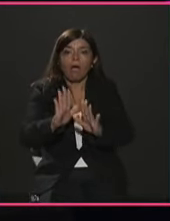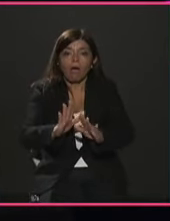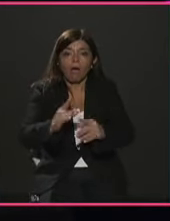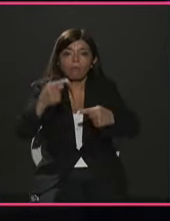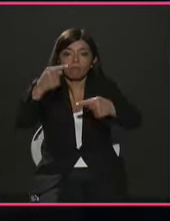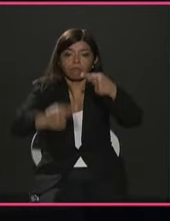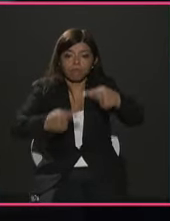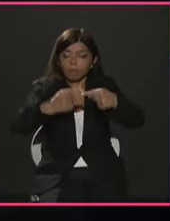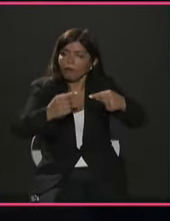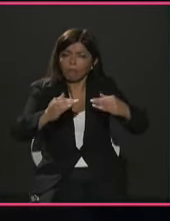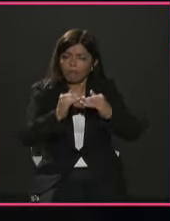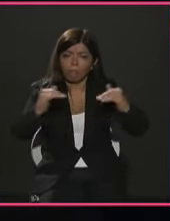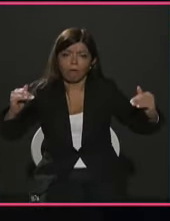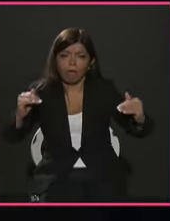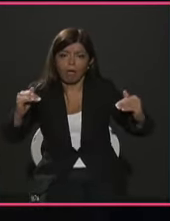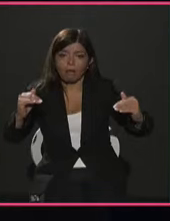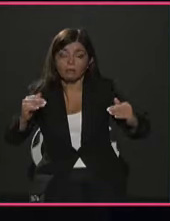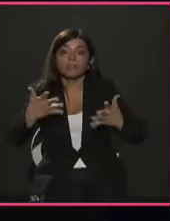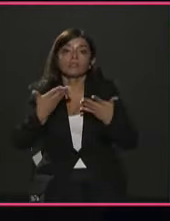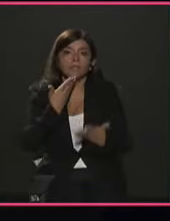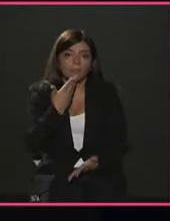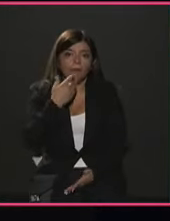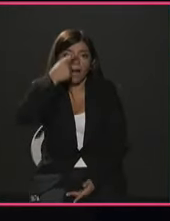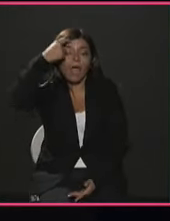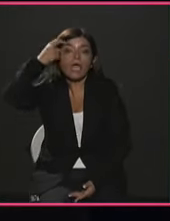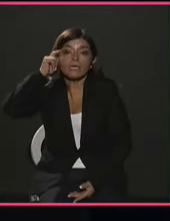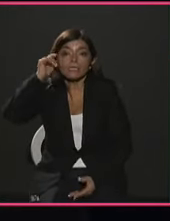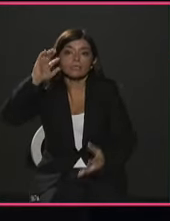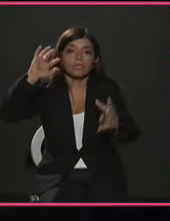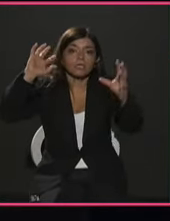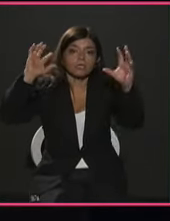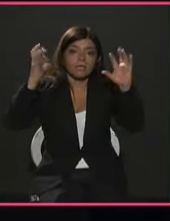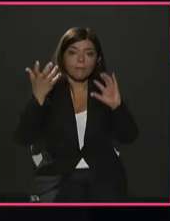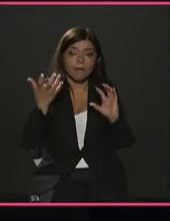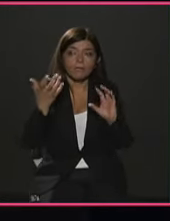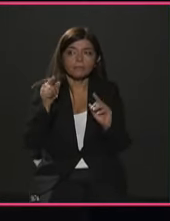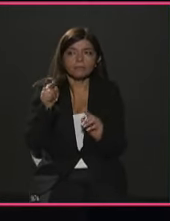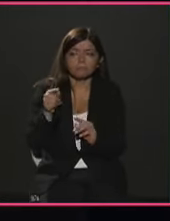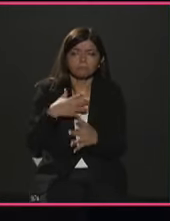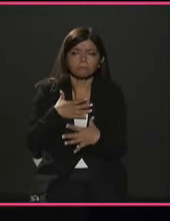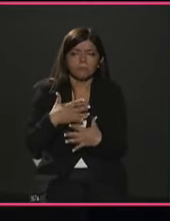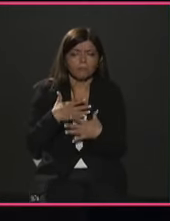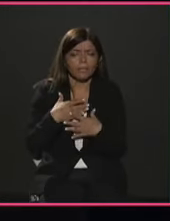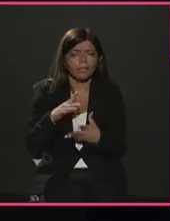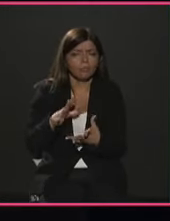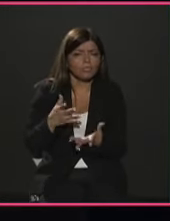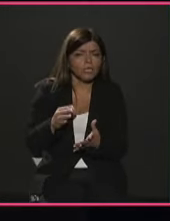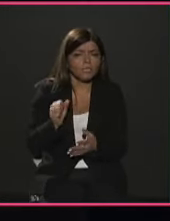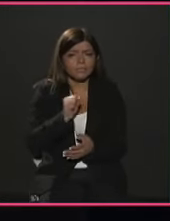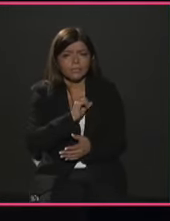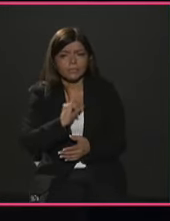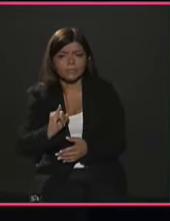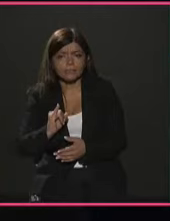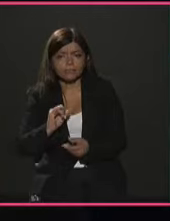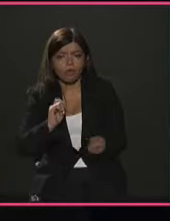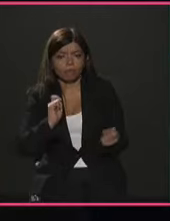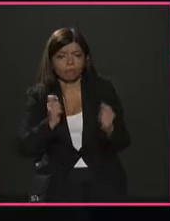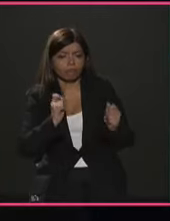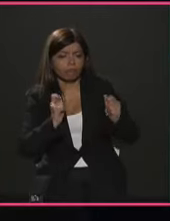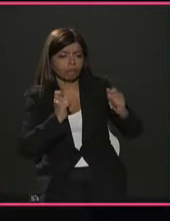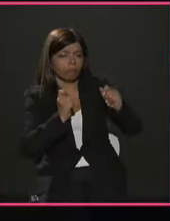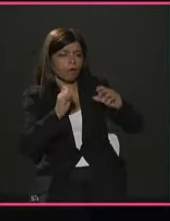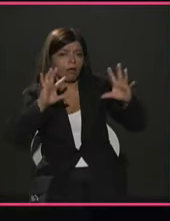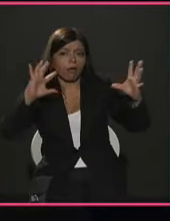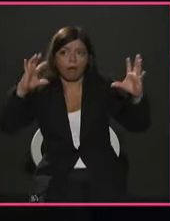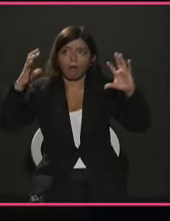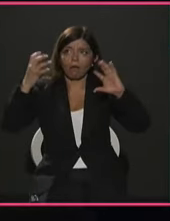crisis climática nos dicen que tenemos que tener miedo a estos estos cambios que no